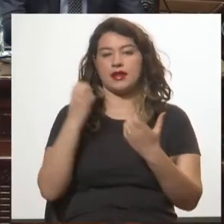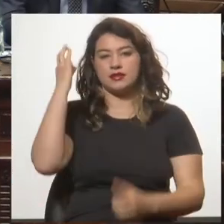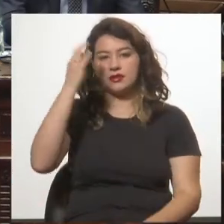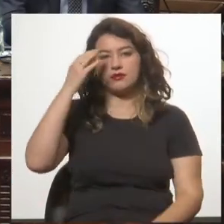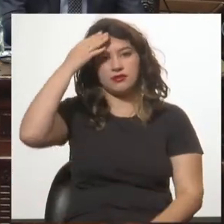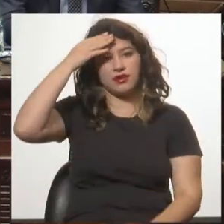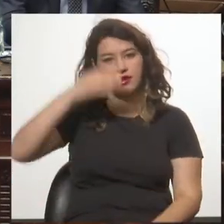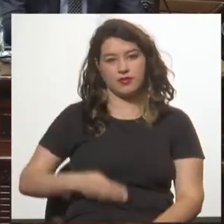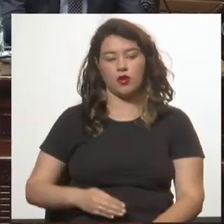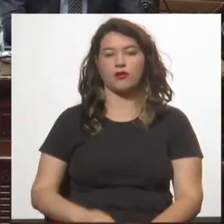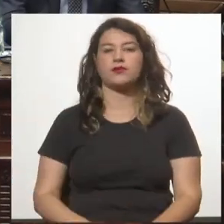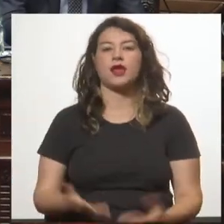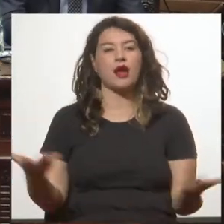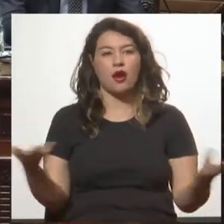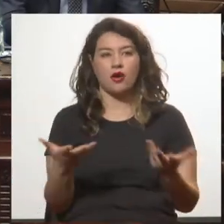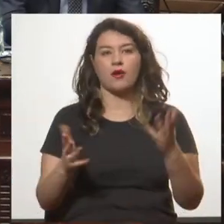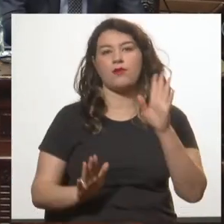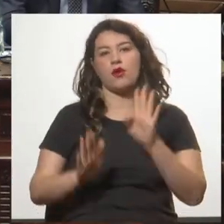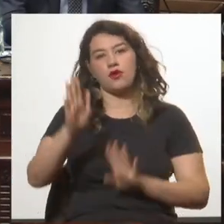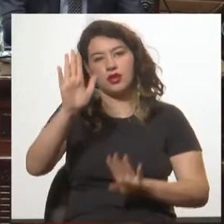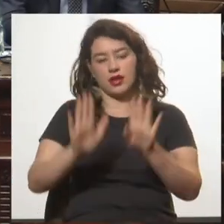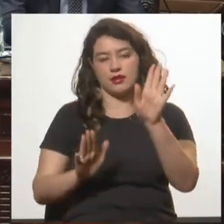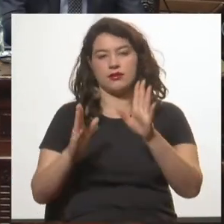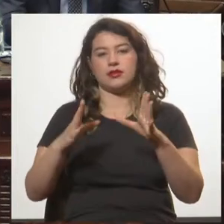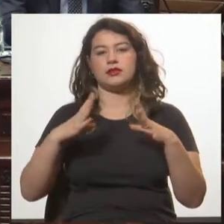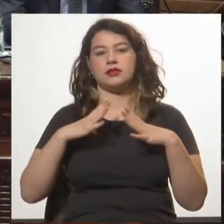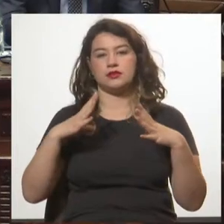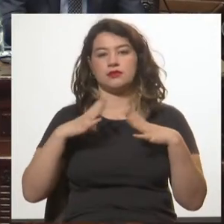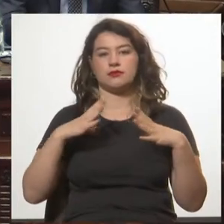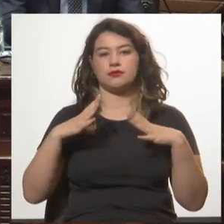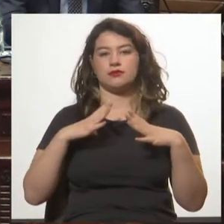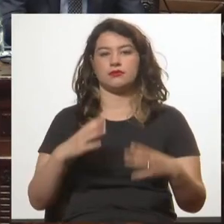argimón corresponde votar la licencia solicitada